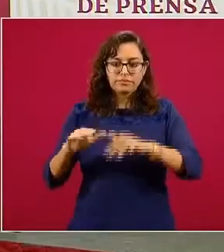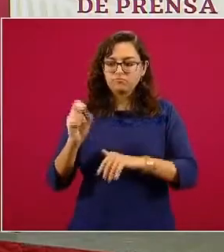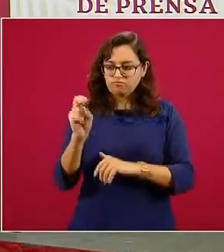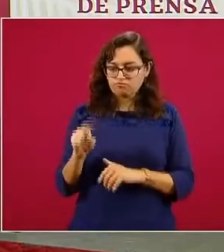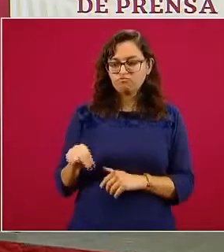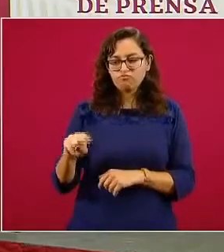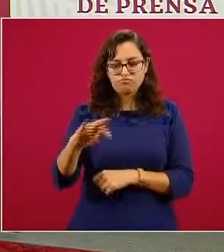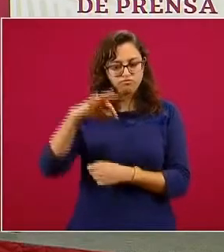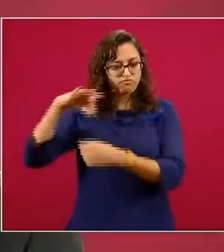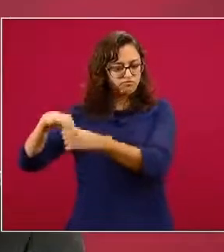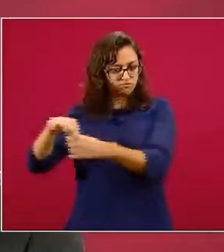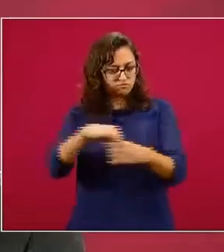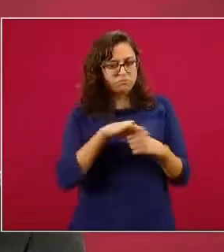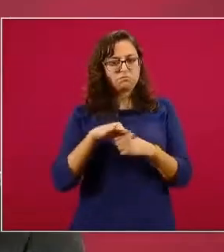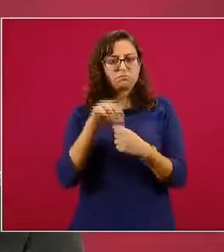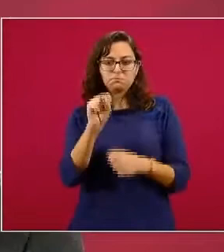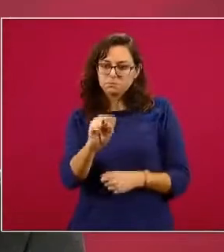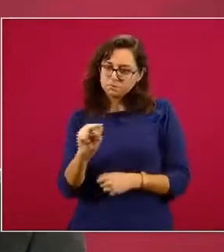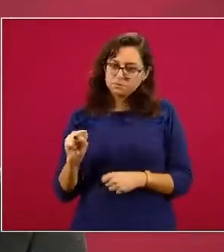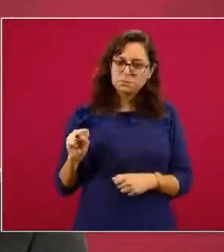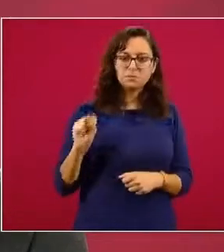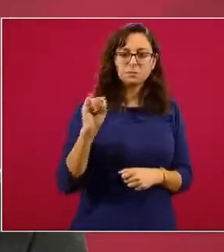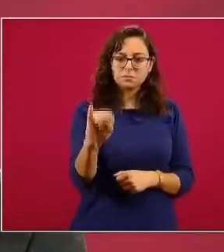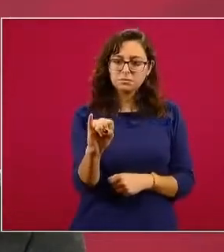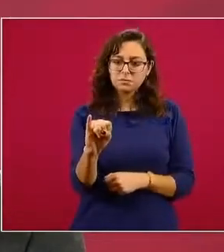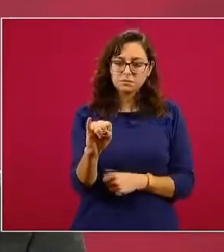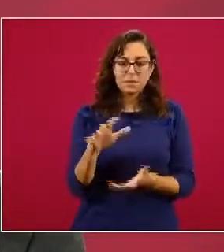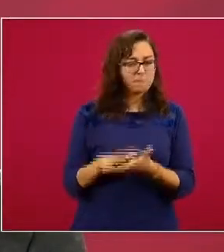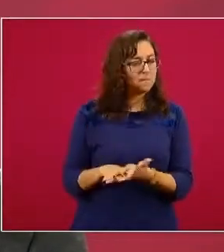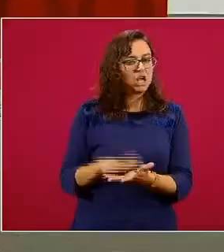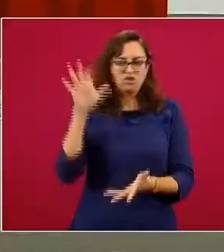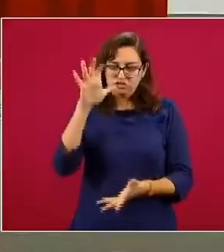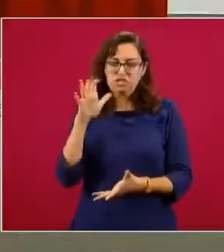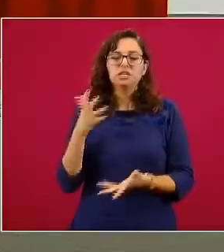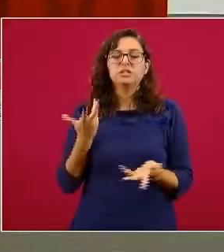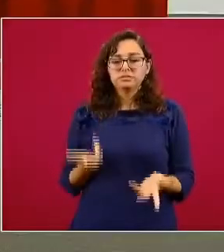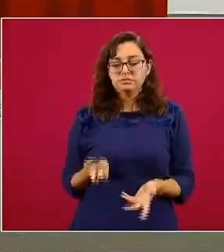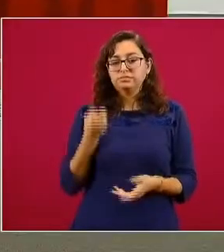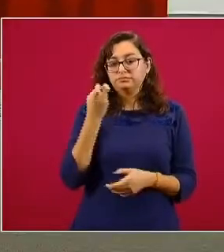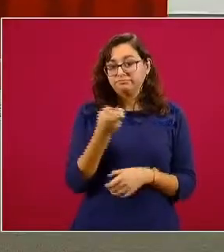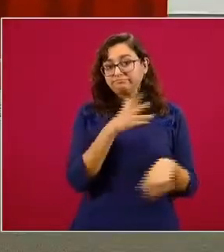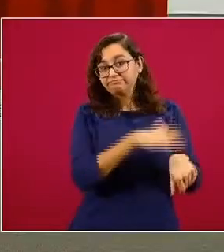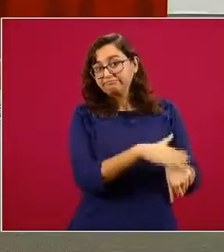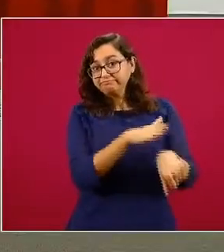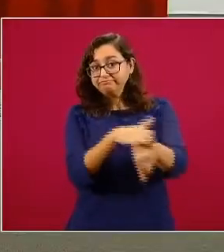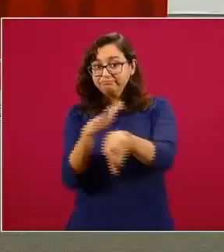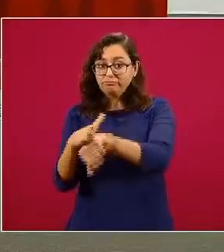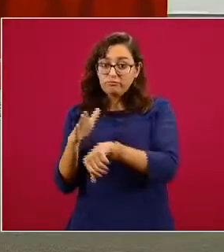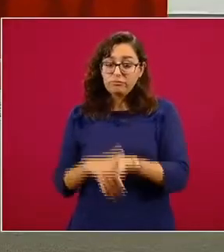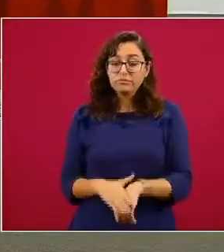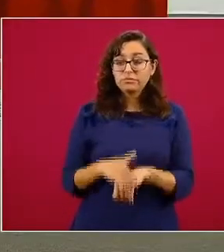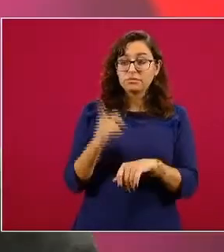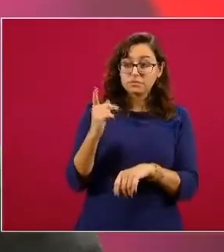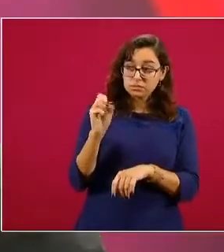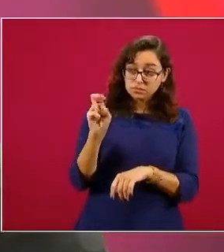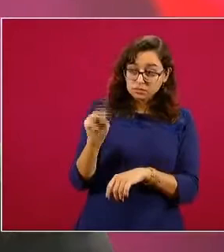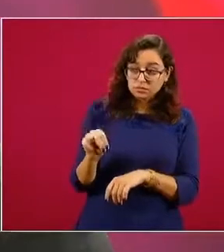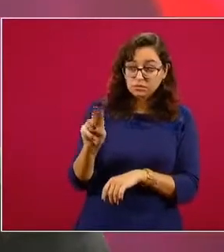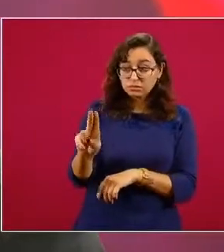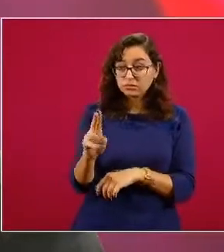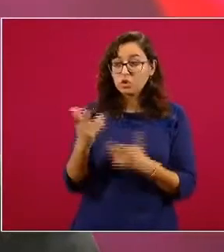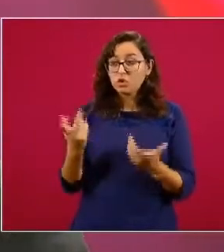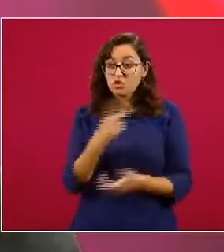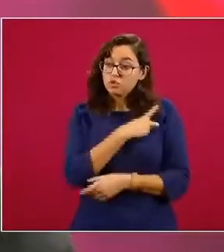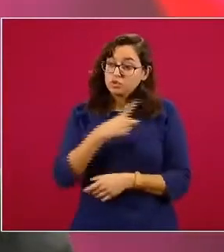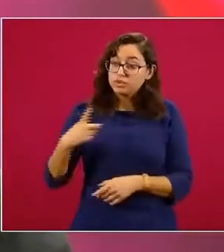por México y que fue adoptada por casi unanimidad, que hacía un llamado al sistema de Naciones Unidas de buscar